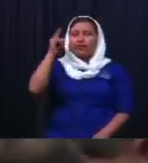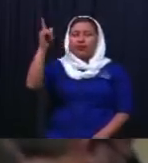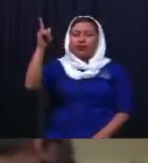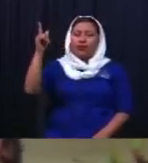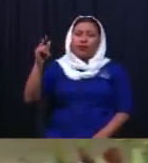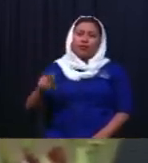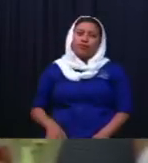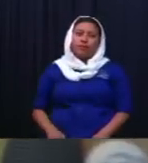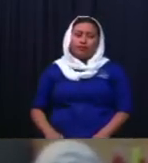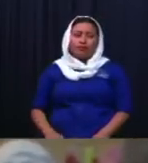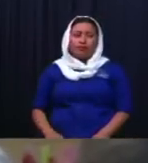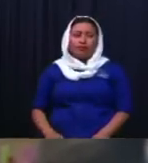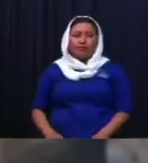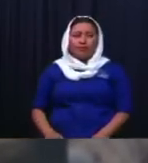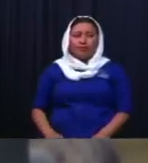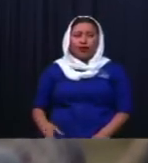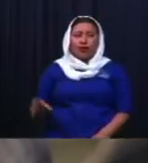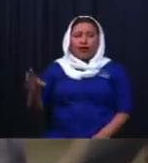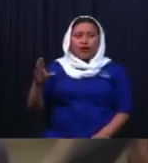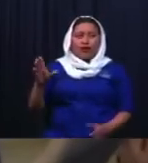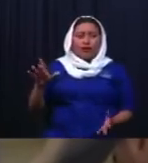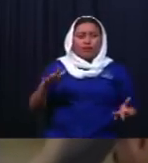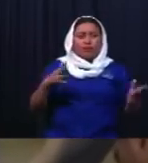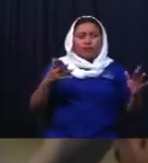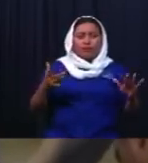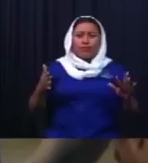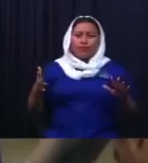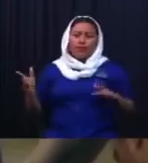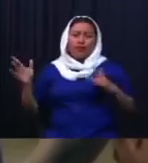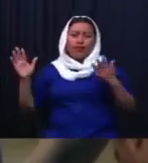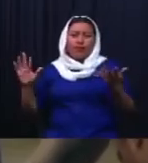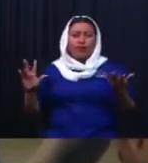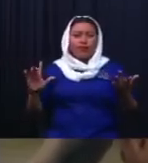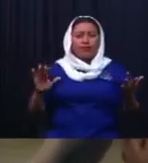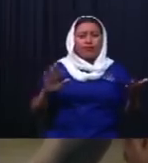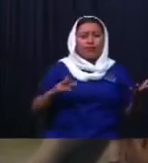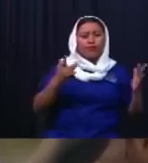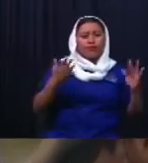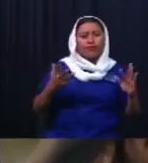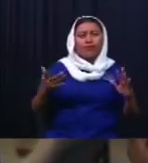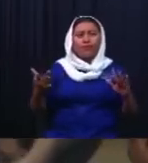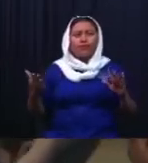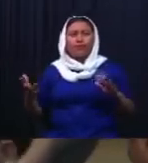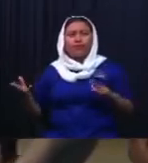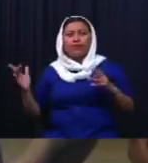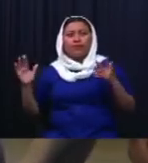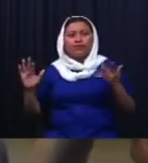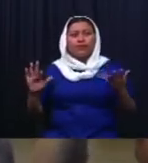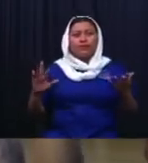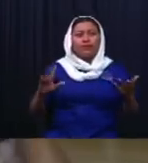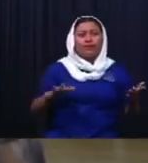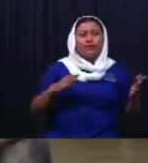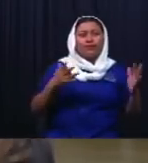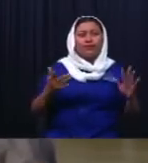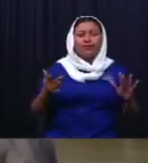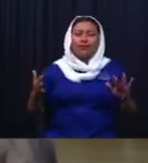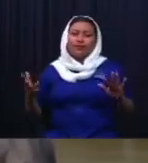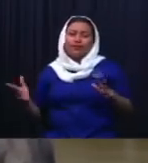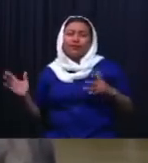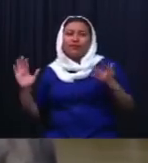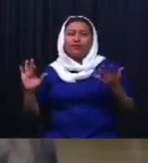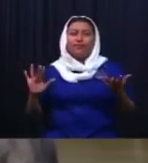Porque todo lo que hay dentro de